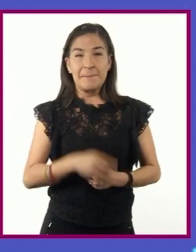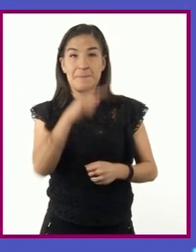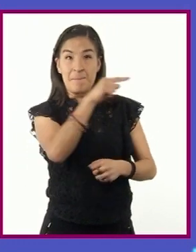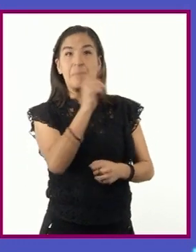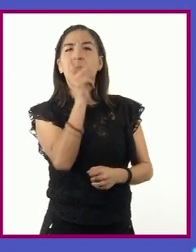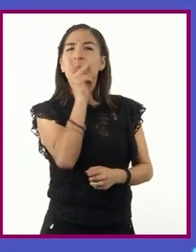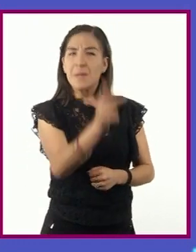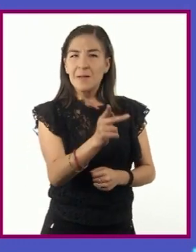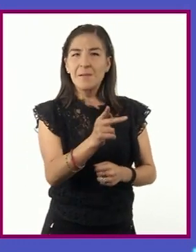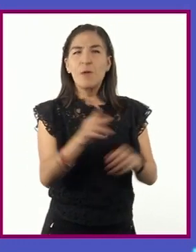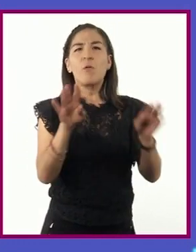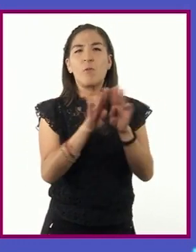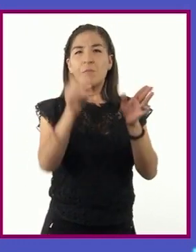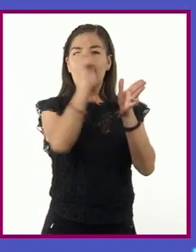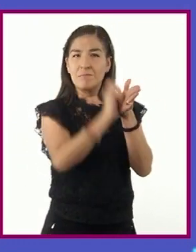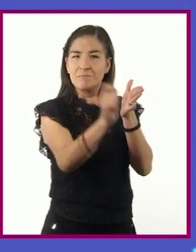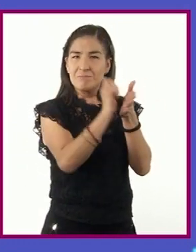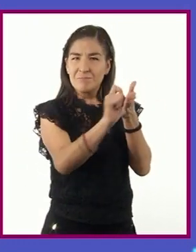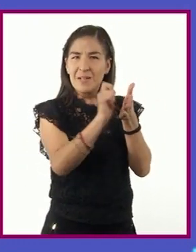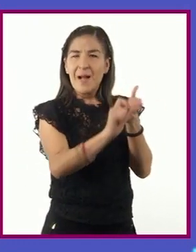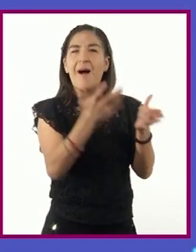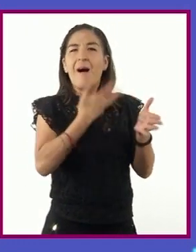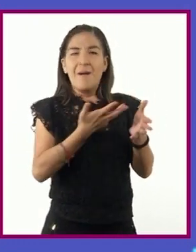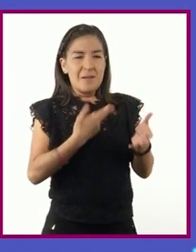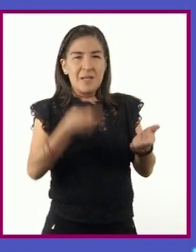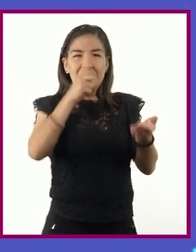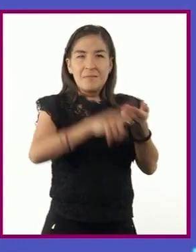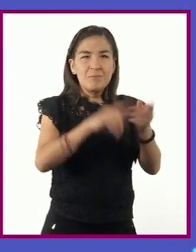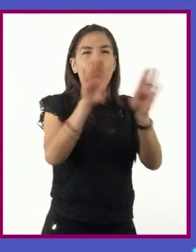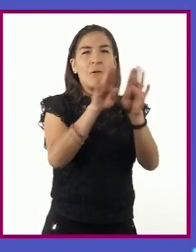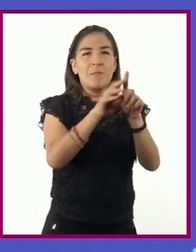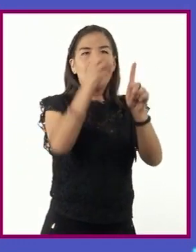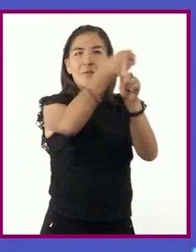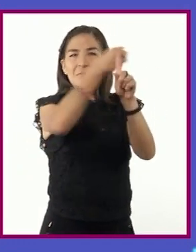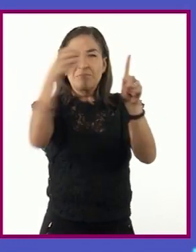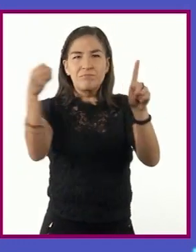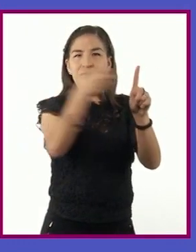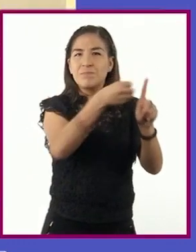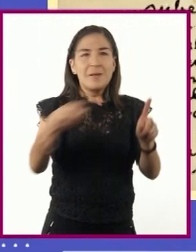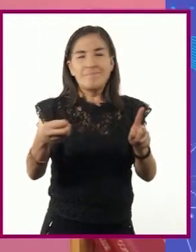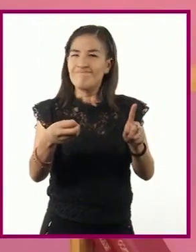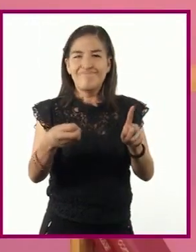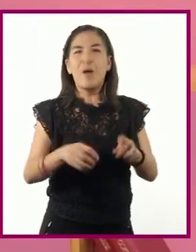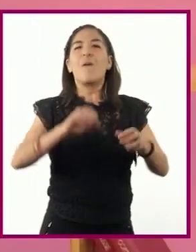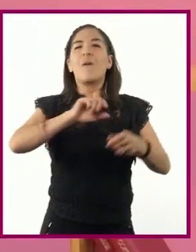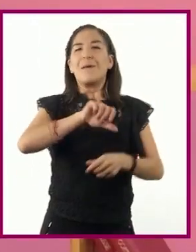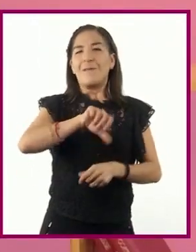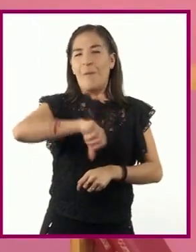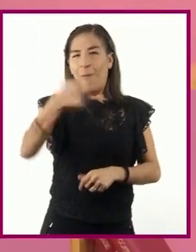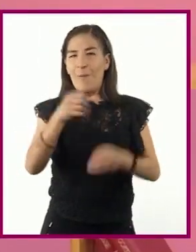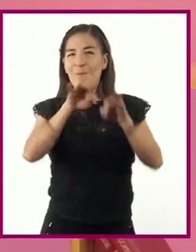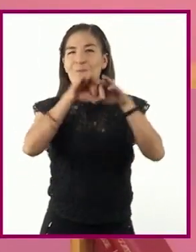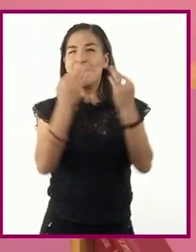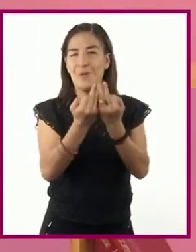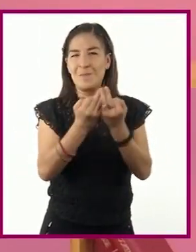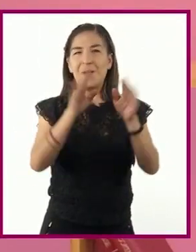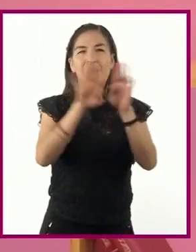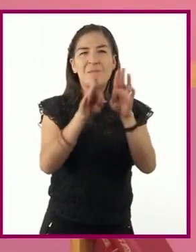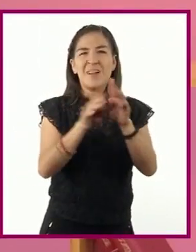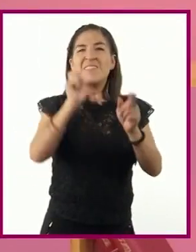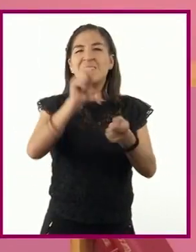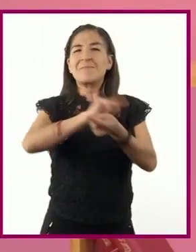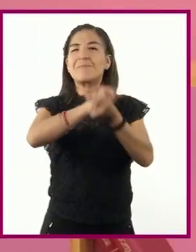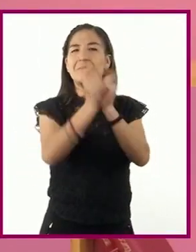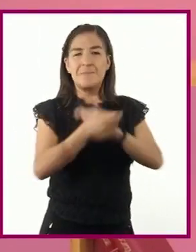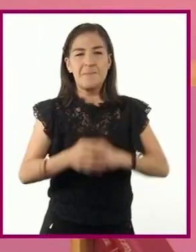palabras, en vez de escribirse siguiendo un renglón, sigan otras formas. Por ejemplo, que sigan la